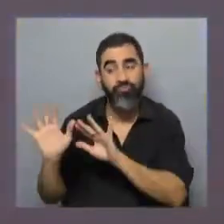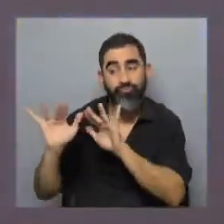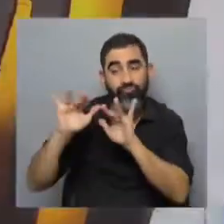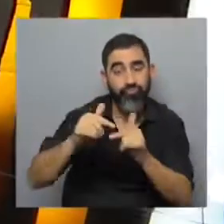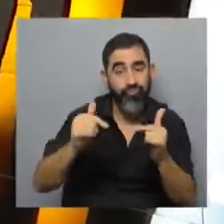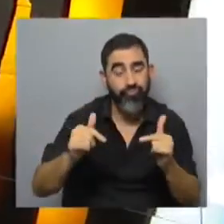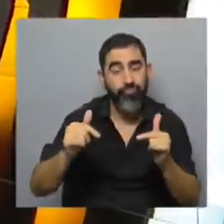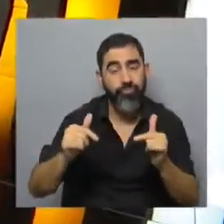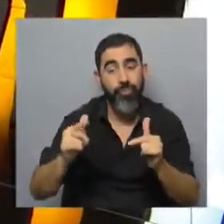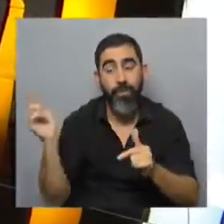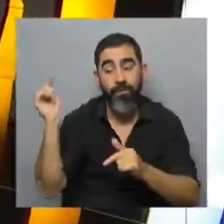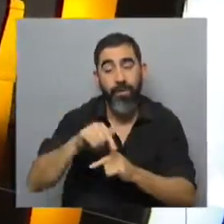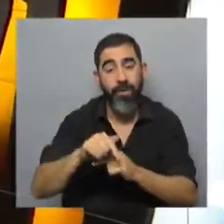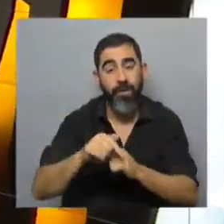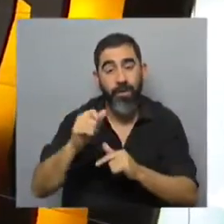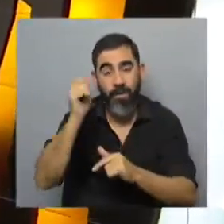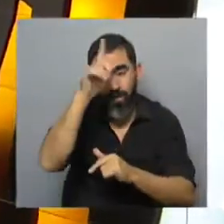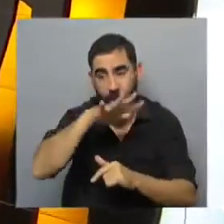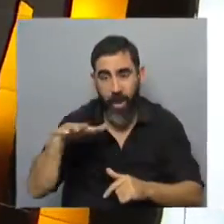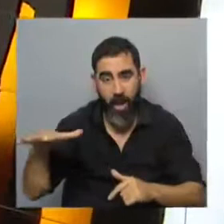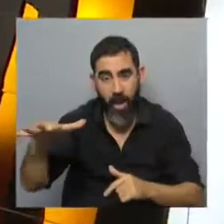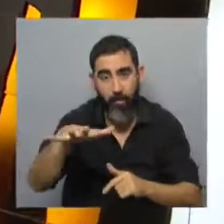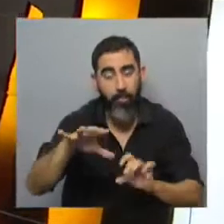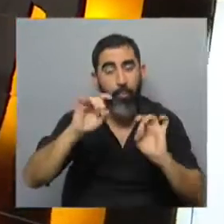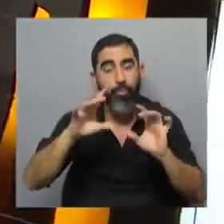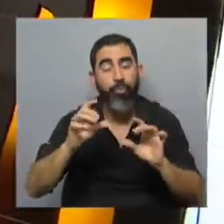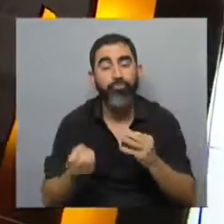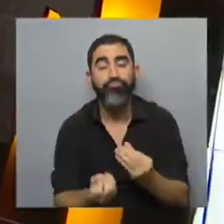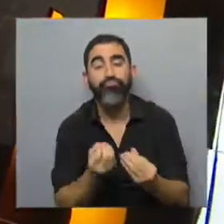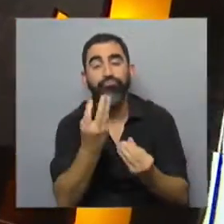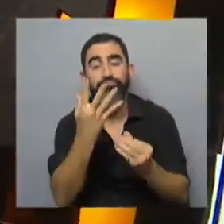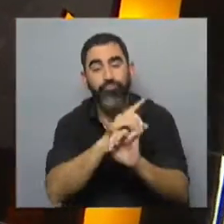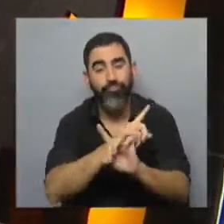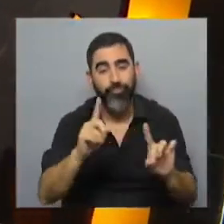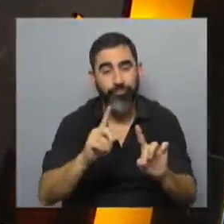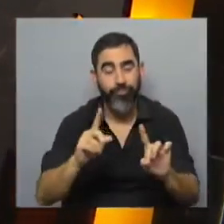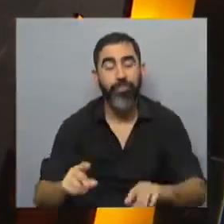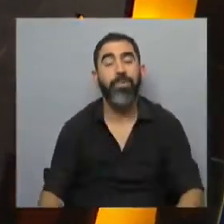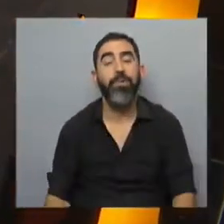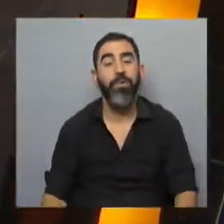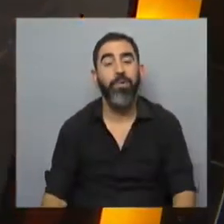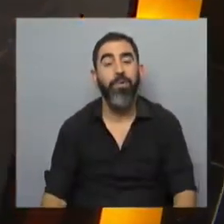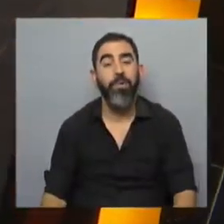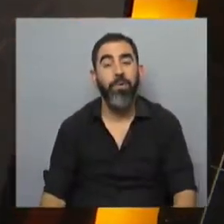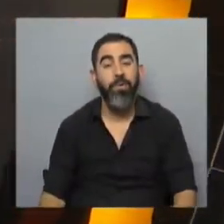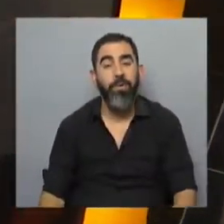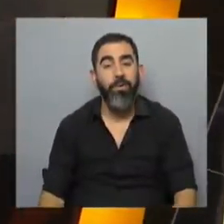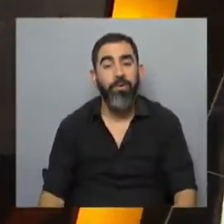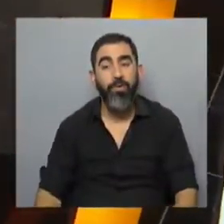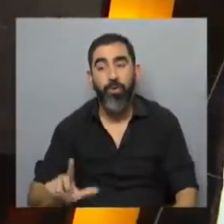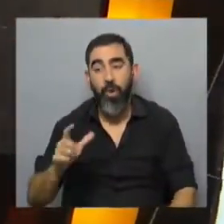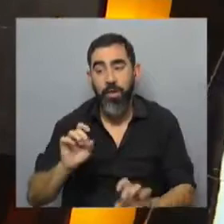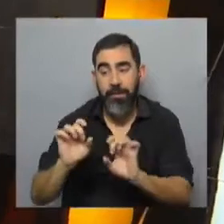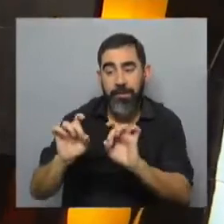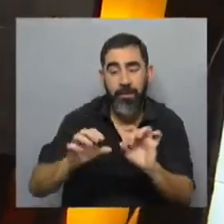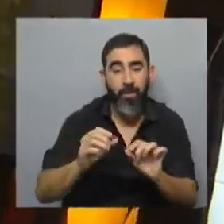son liberados desde los campos ya no solo por erosión, ese era el marco teórico agronómico tradicional, ¿no? Si no había movimiento de partículas,